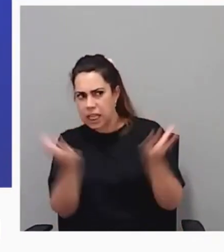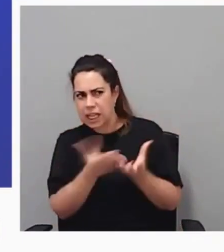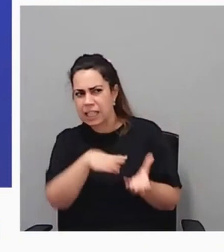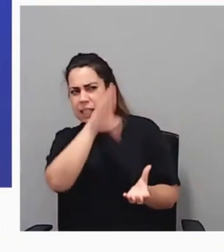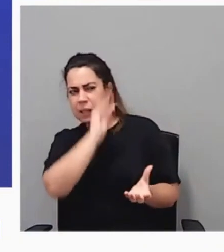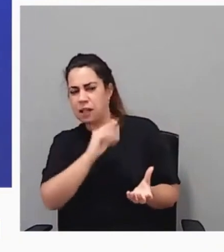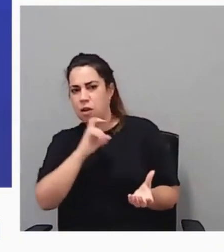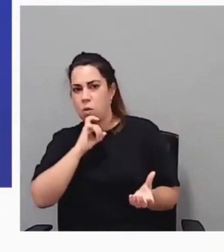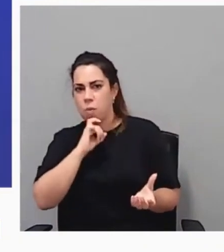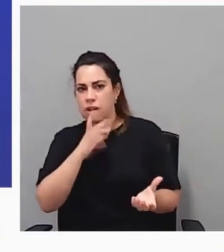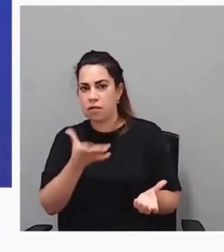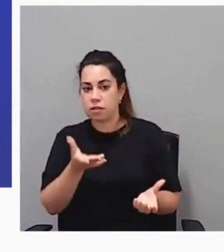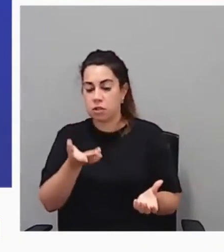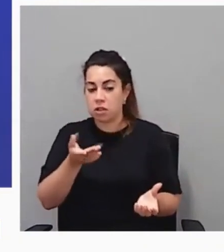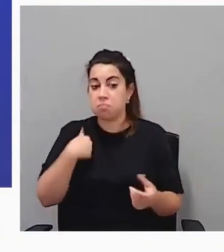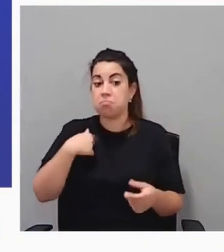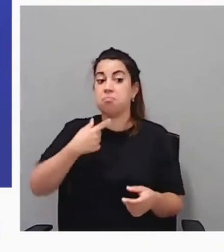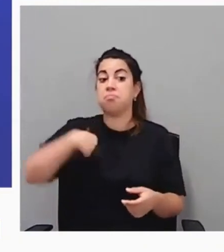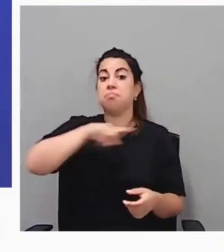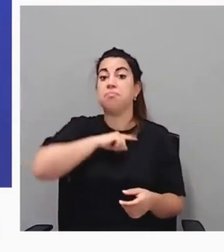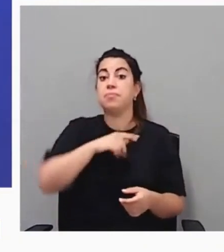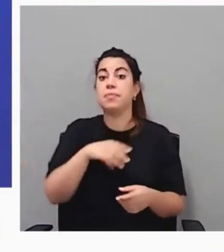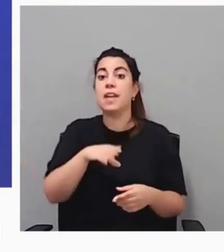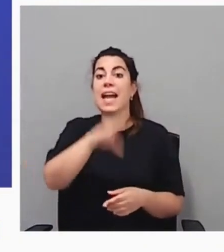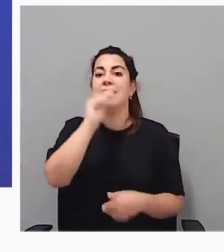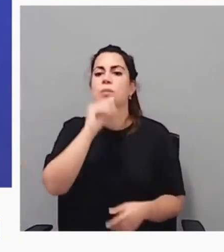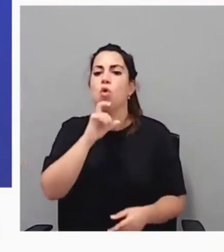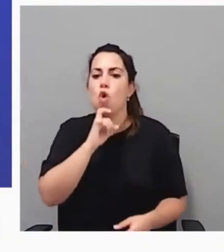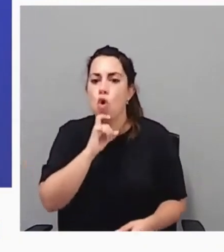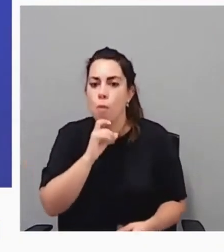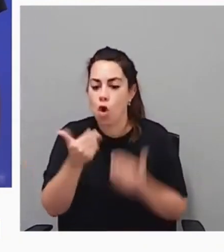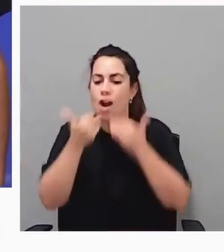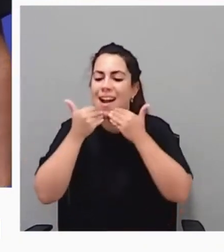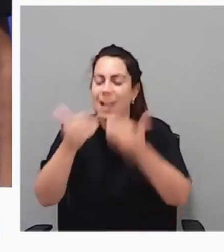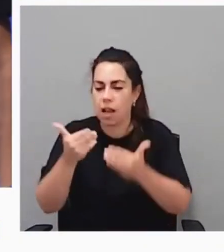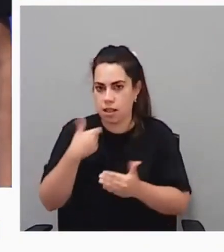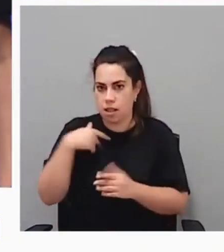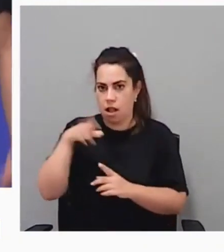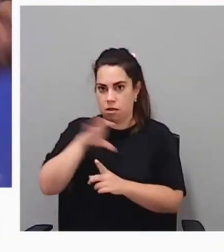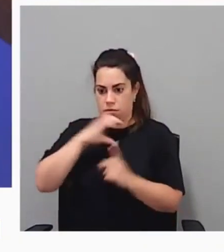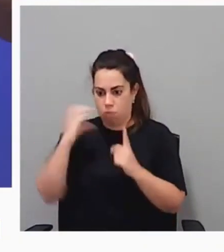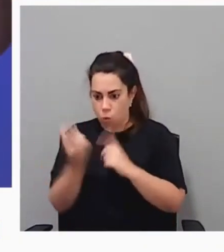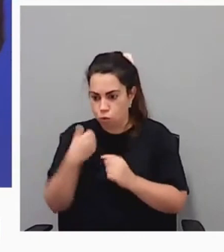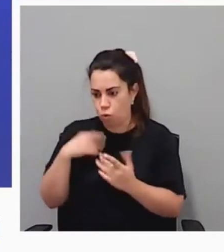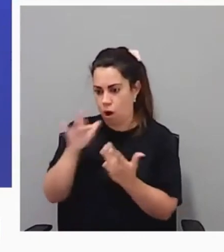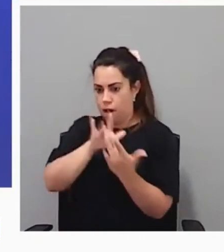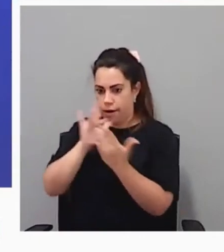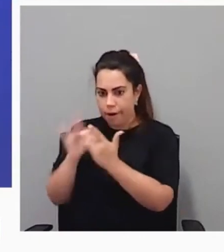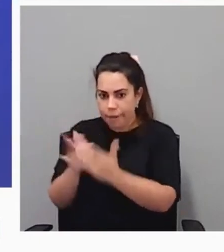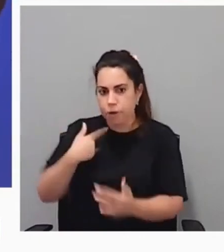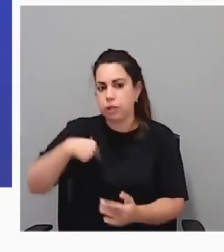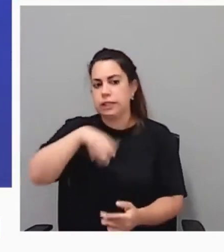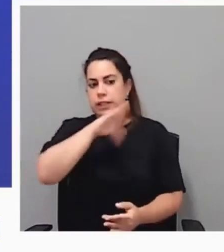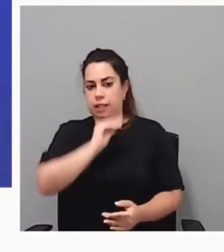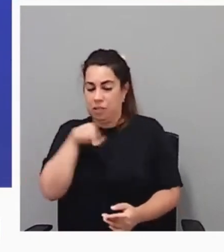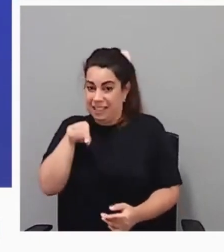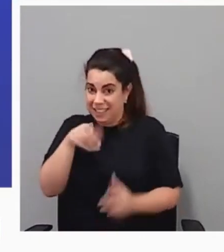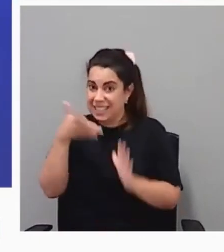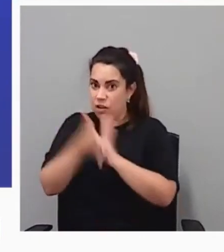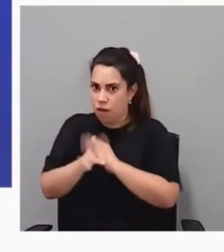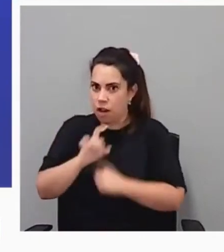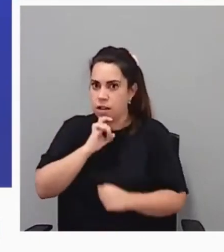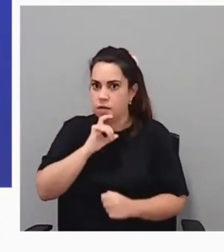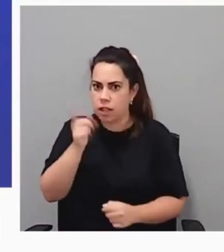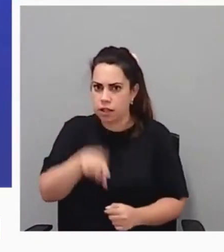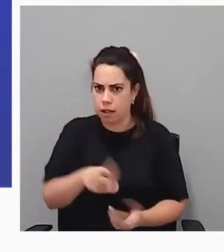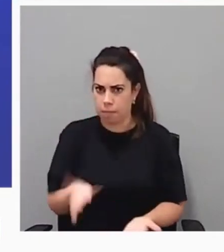través de nuestras culturas y las relaciones con otras personas, que también son muy complejas. Cuando uno quiere entender algo, no lo